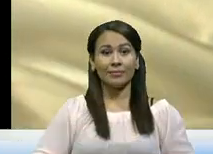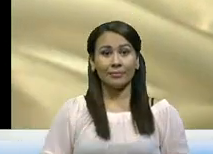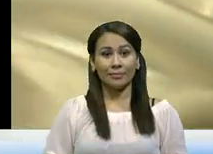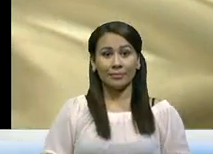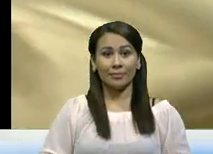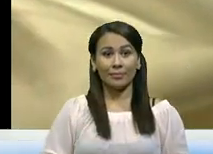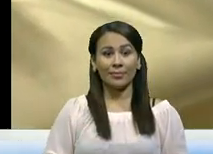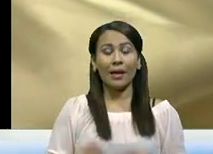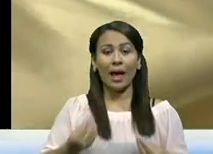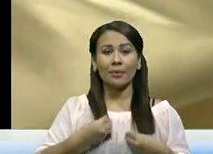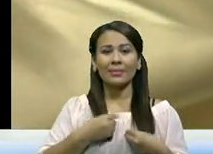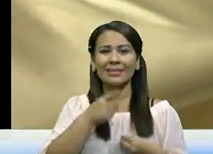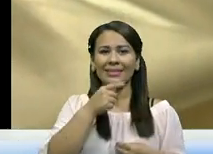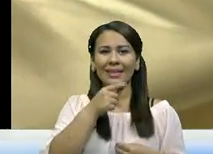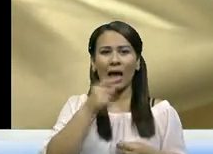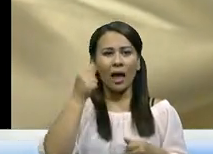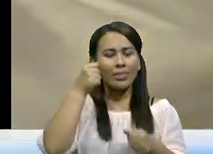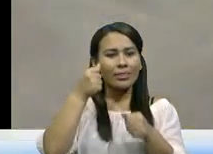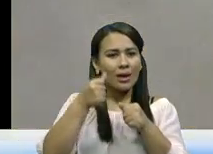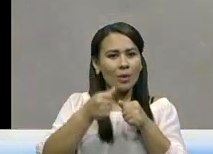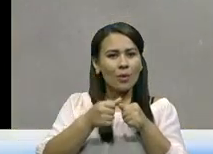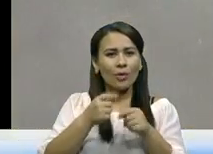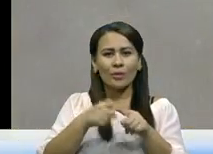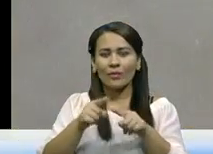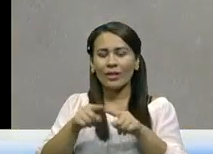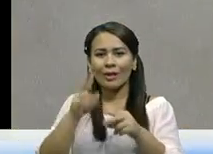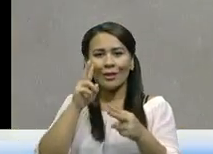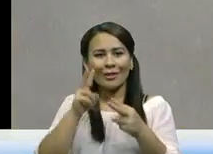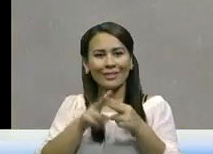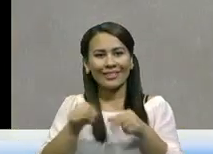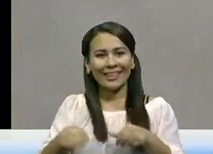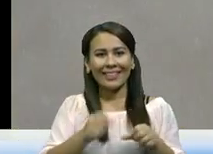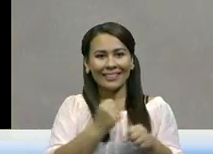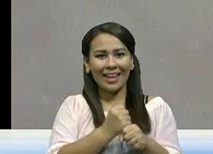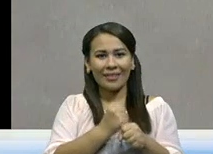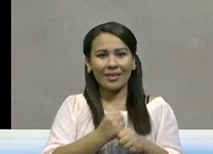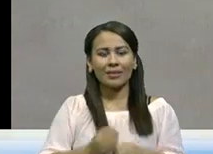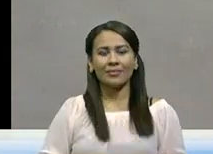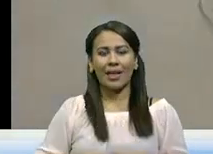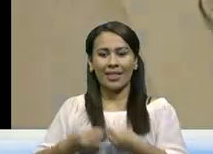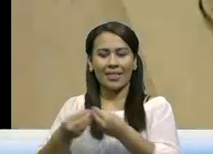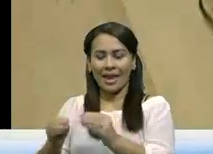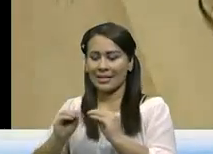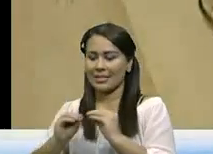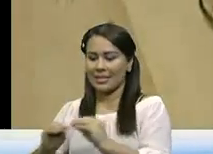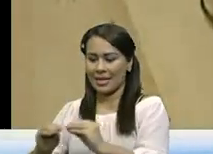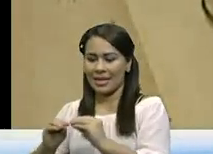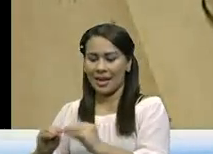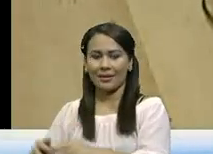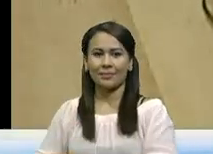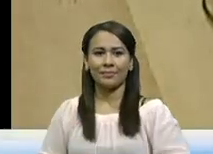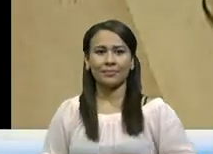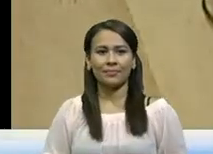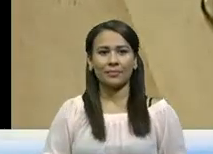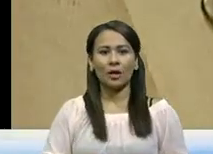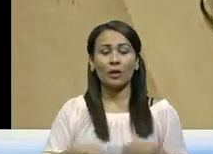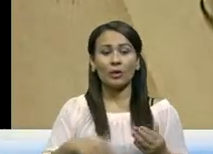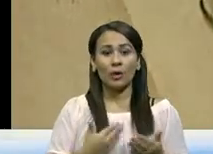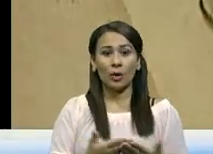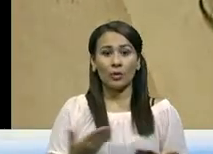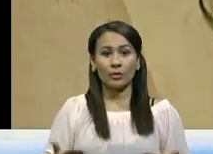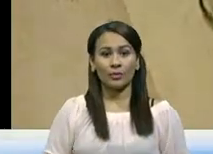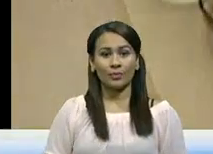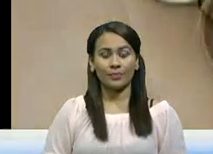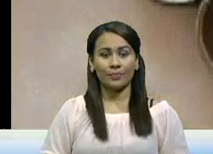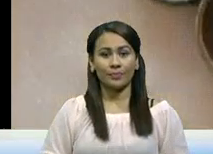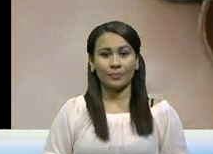de cualquiera de las ramas artesanales que eran los oficios conocidos, y brindaba, como decir, de alguna forma